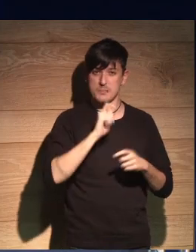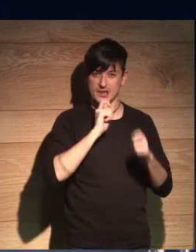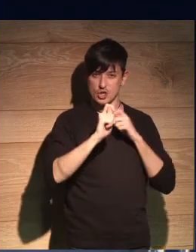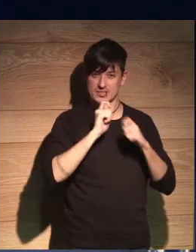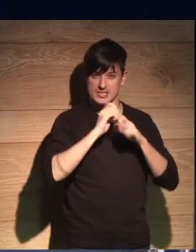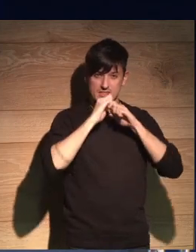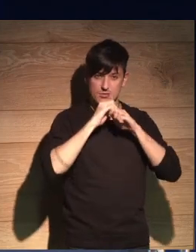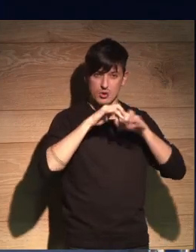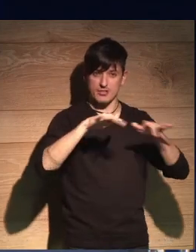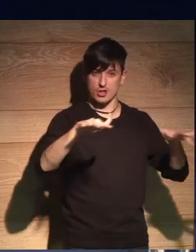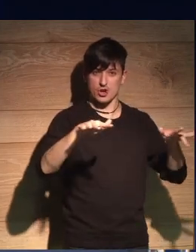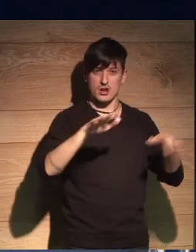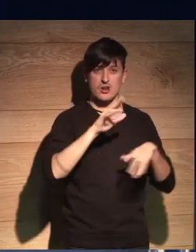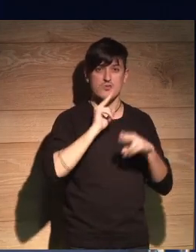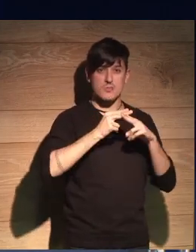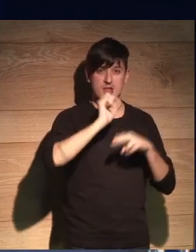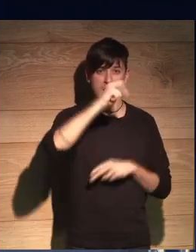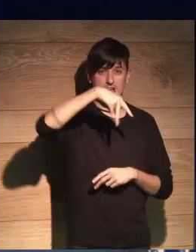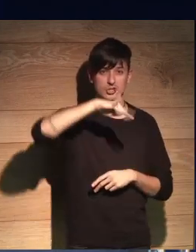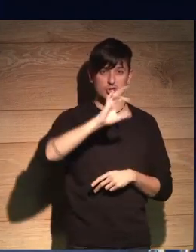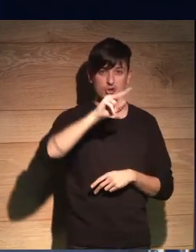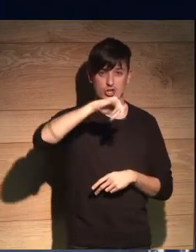periodista de divulgación Antonio